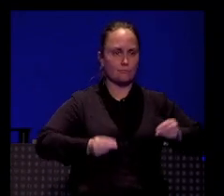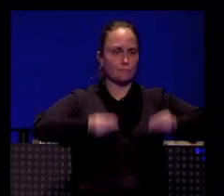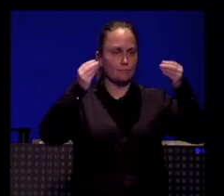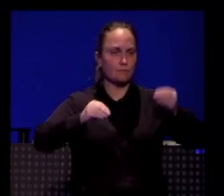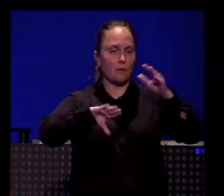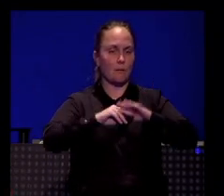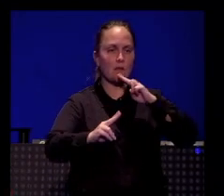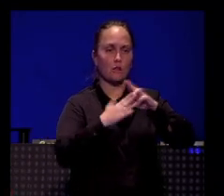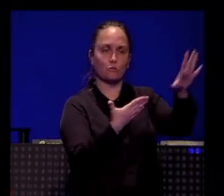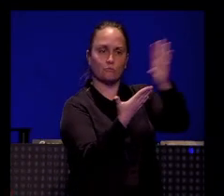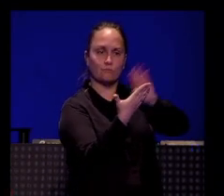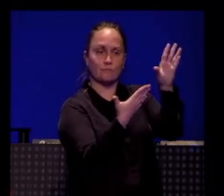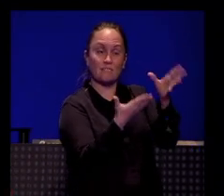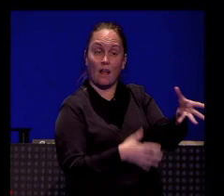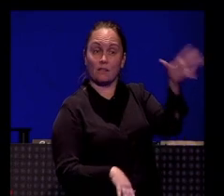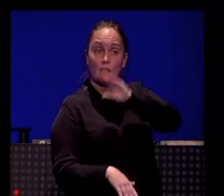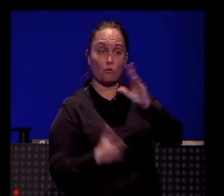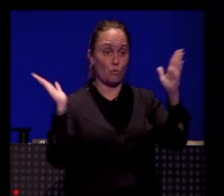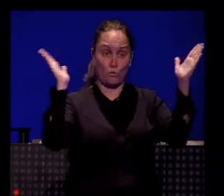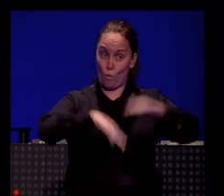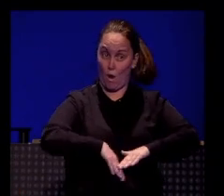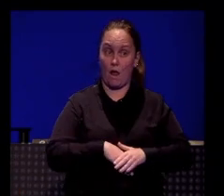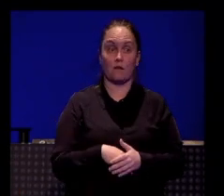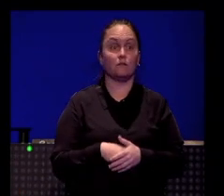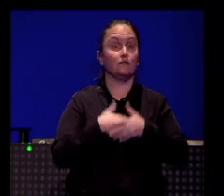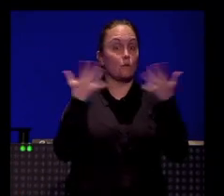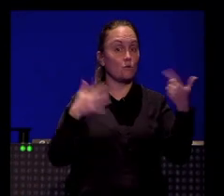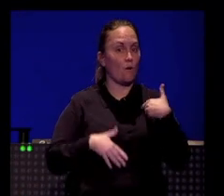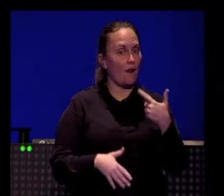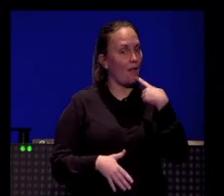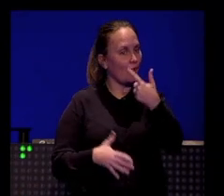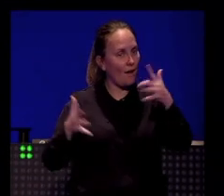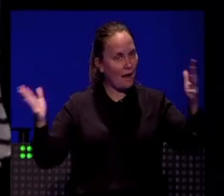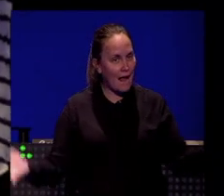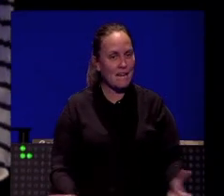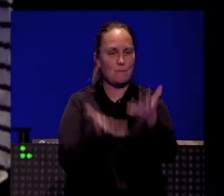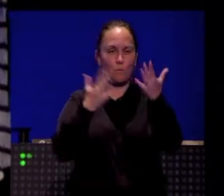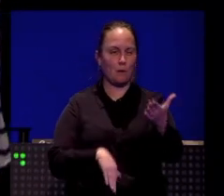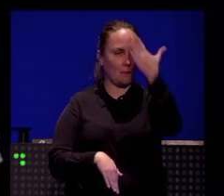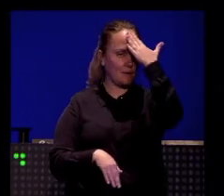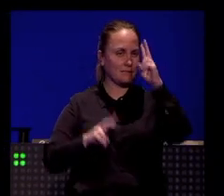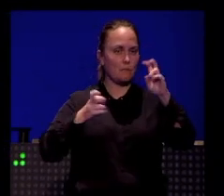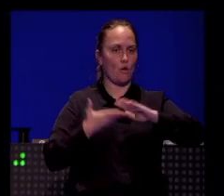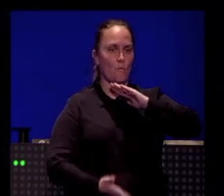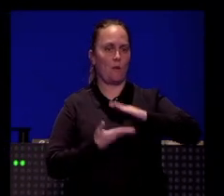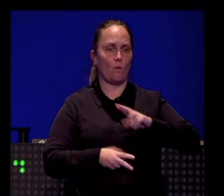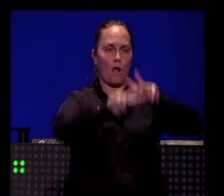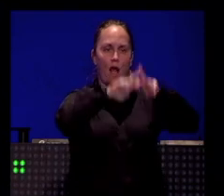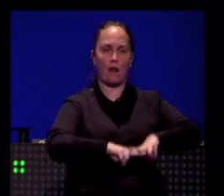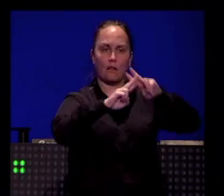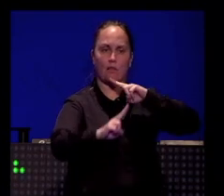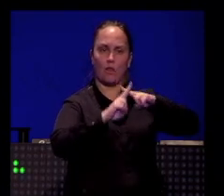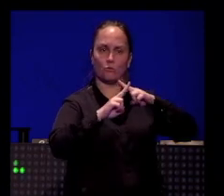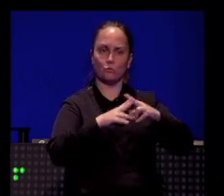entonces lo que yo les digamos les indicó les animo principalmente a que se formen en competencias de analítica y